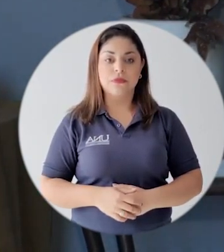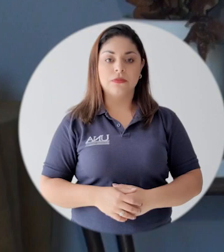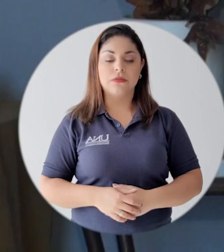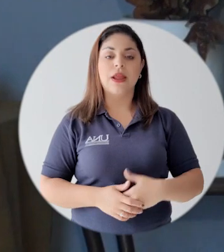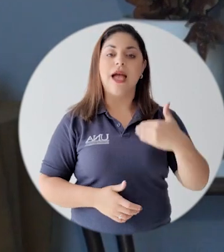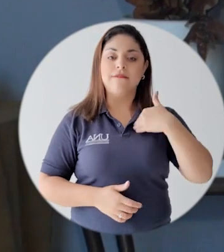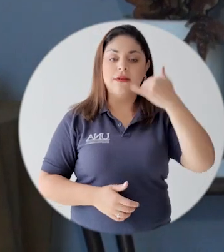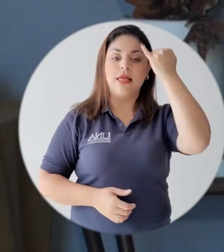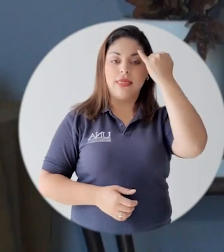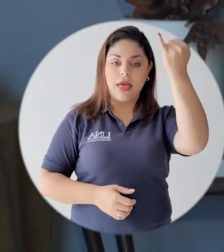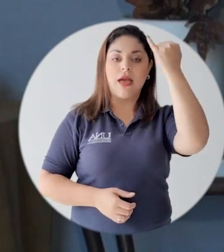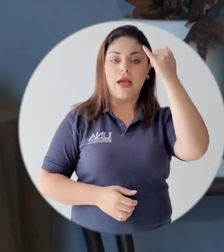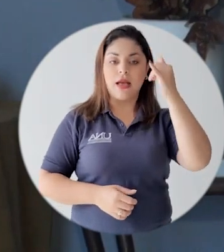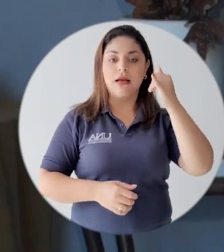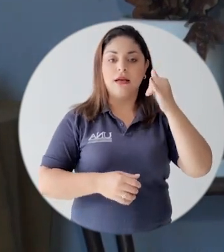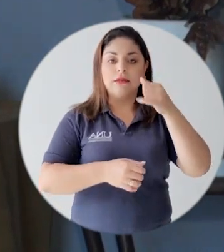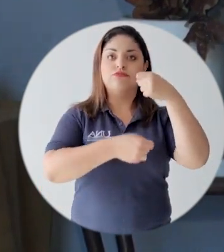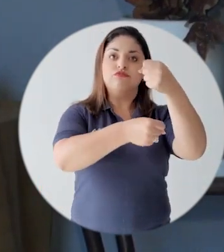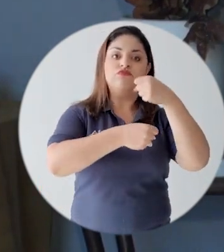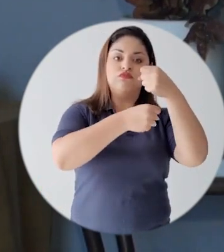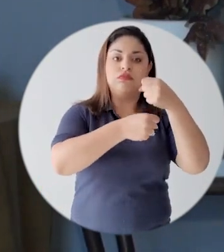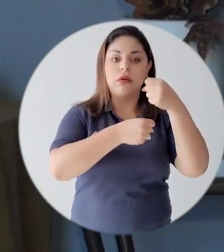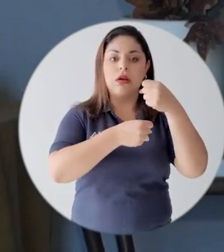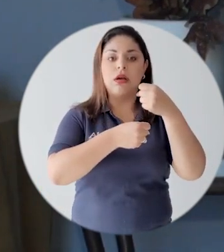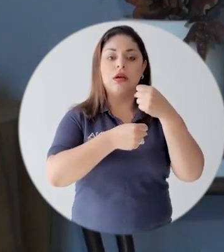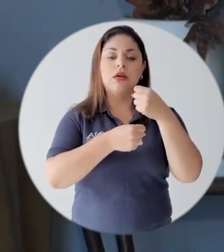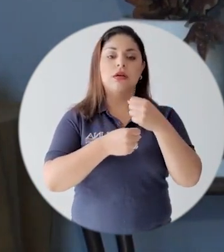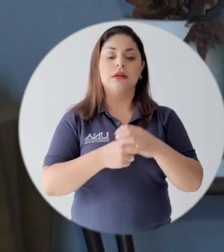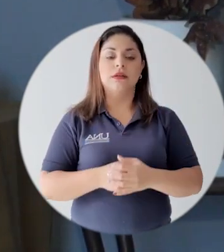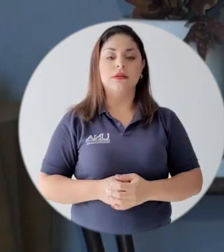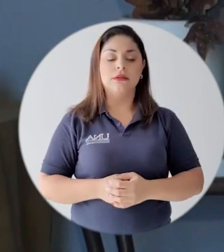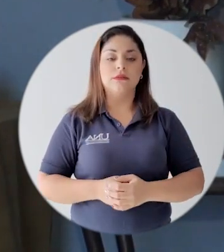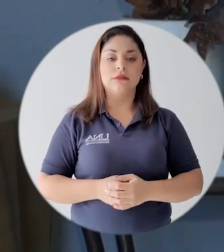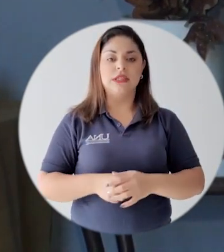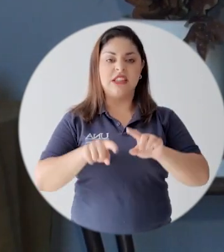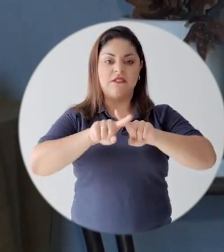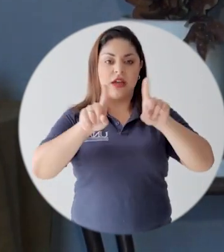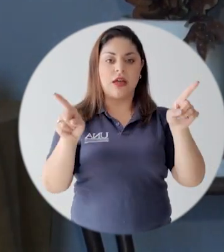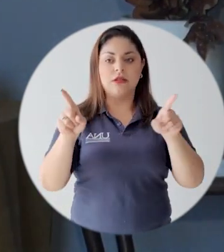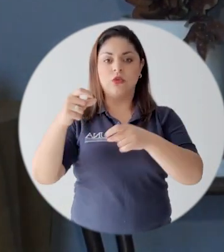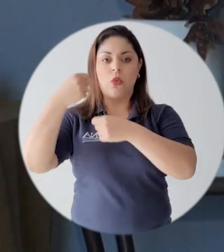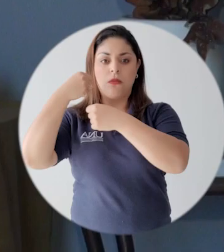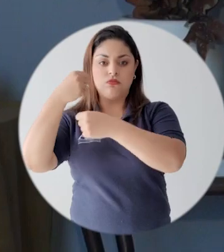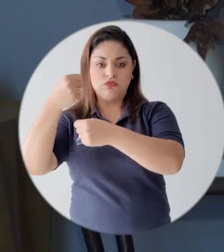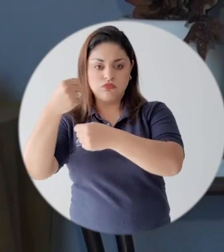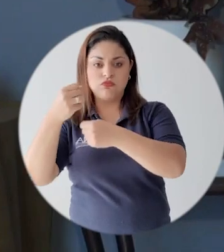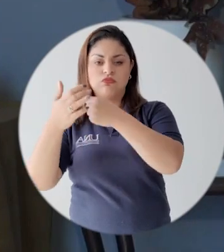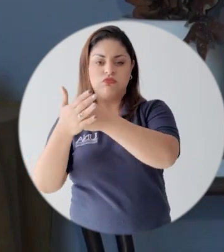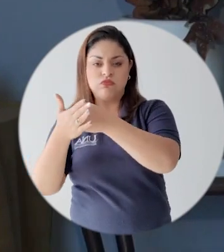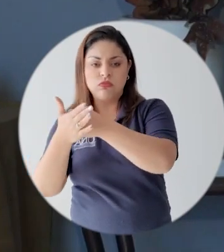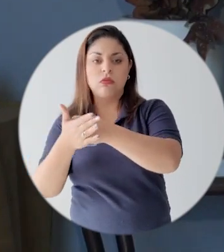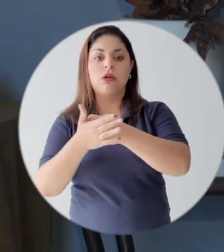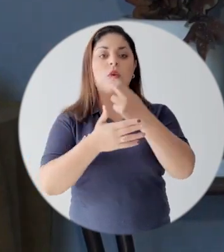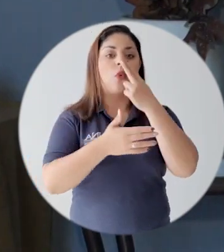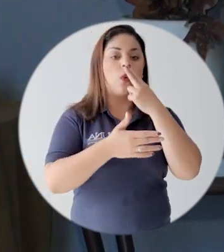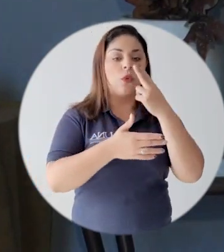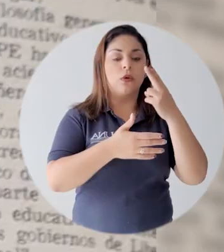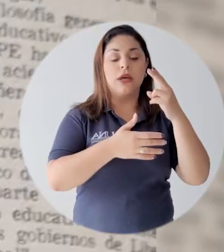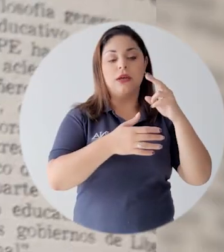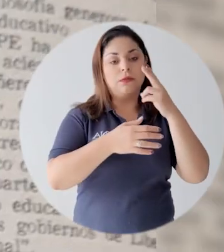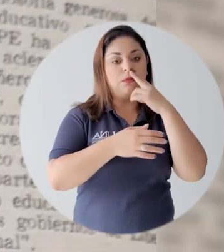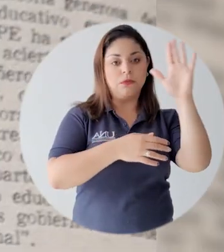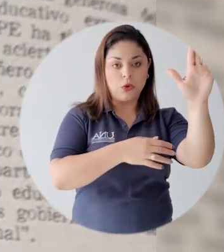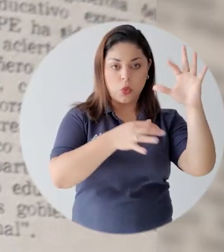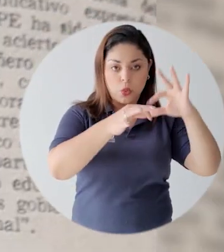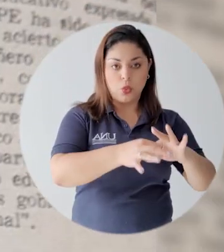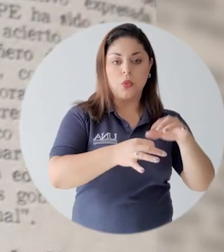esa idea afuera, el eurocomunismo, para diferenciarlo del comunismo de la Unión Soviética. Y entonces la nación decía que en Heredia